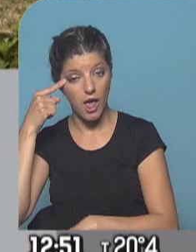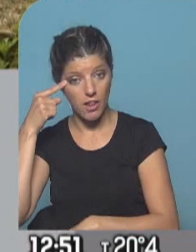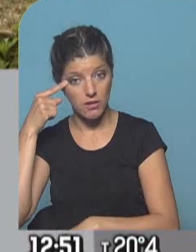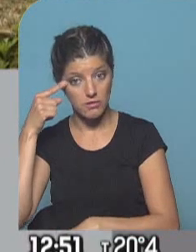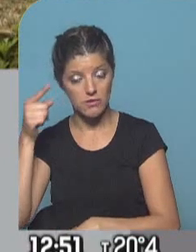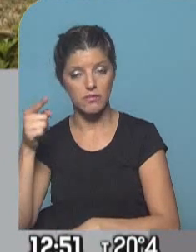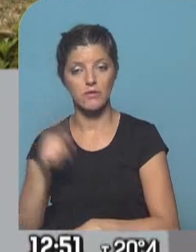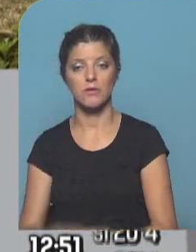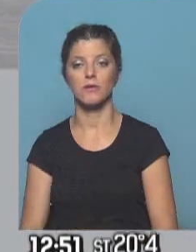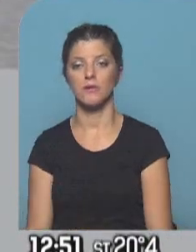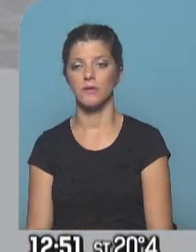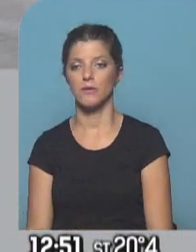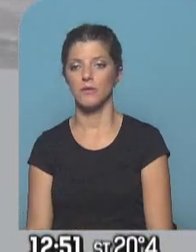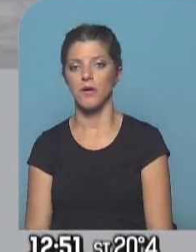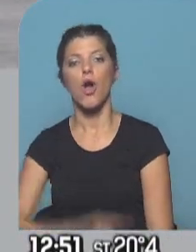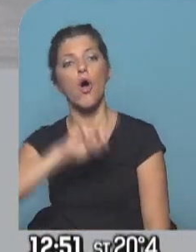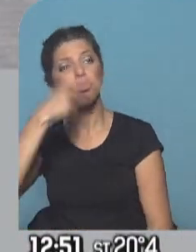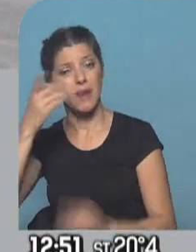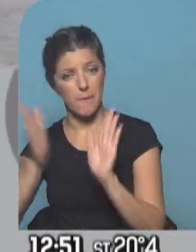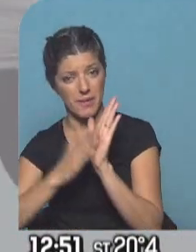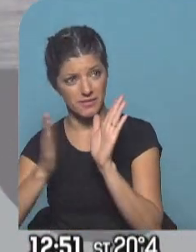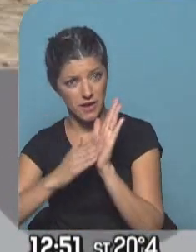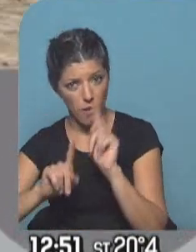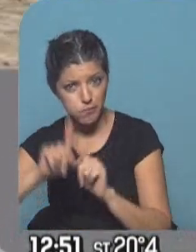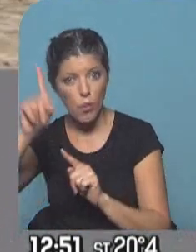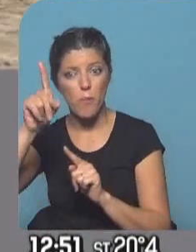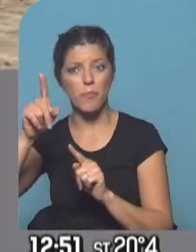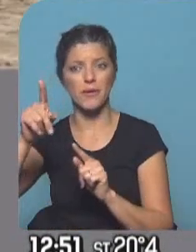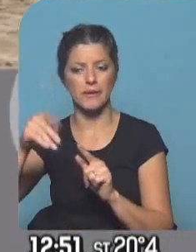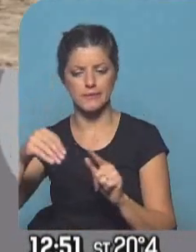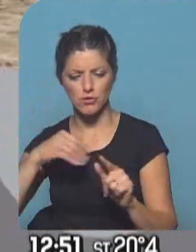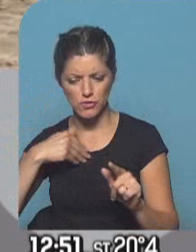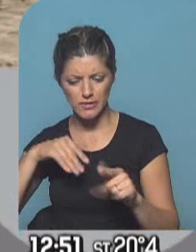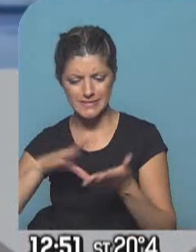posible realización de otro ensayo nuclear debido a que se sintió una suerte de sismo de